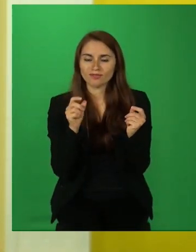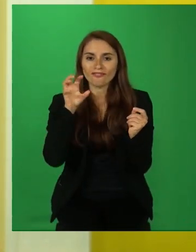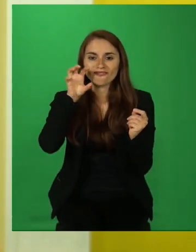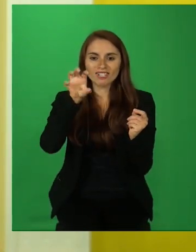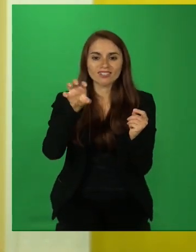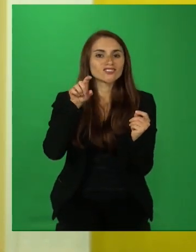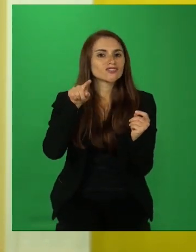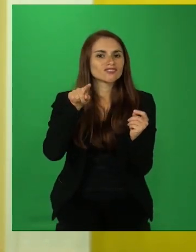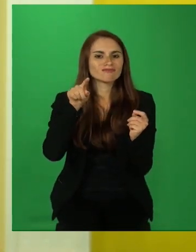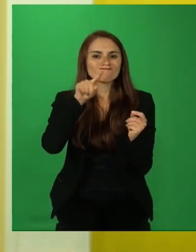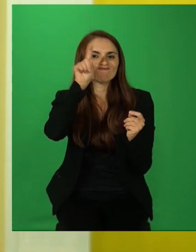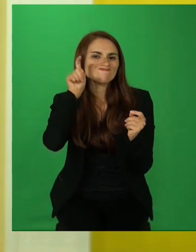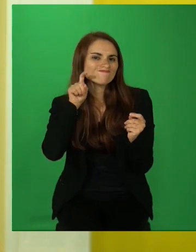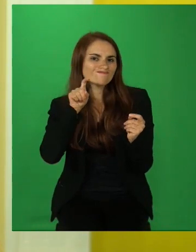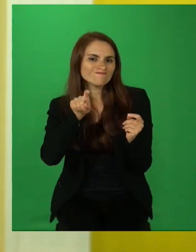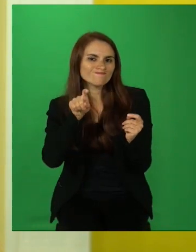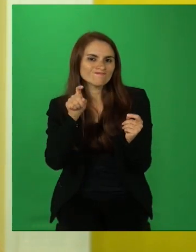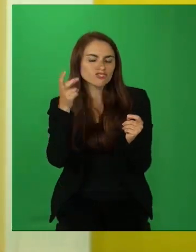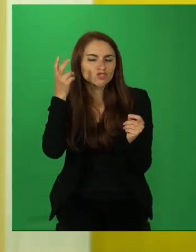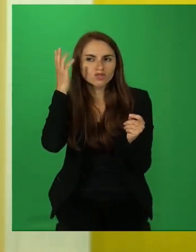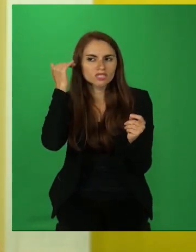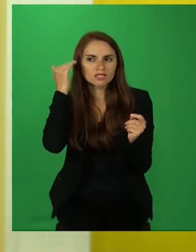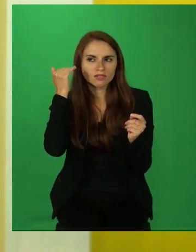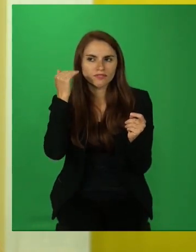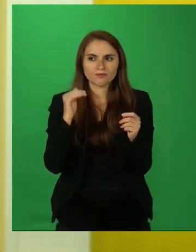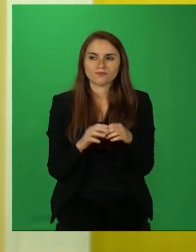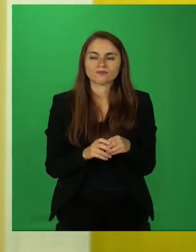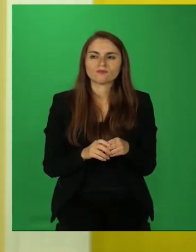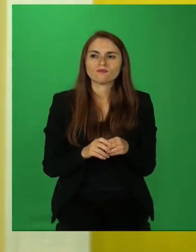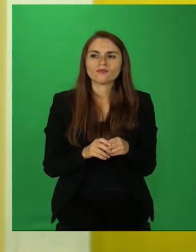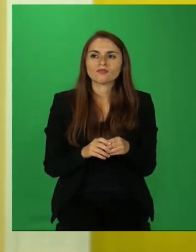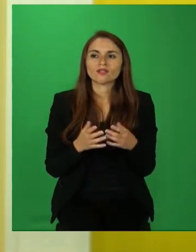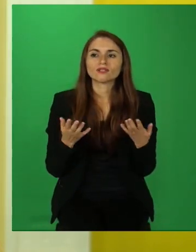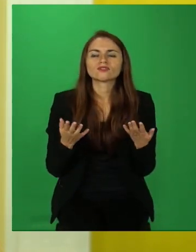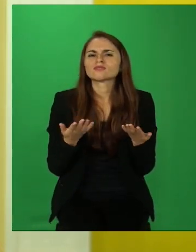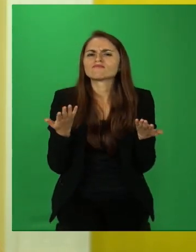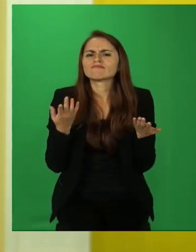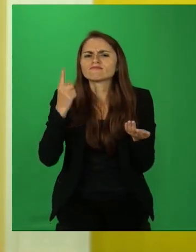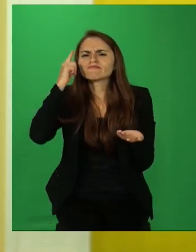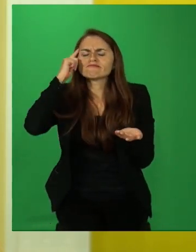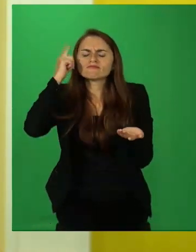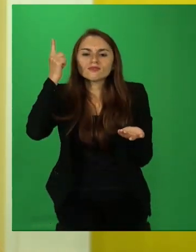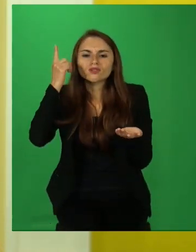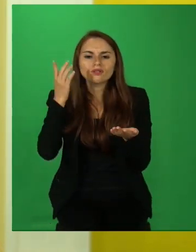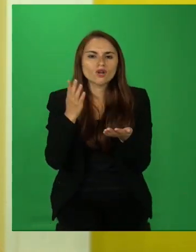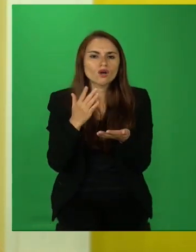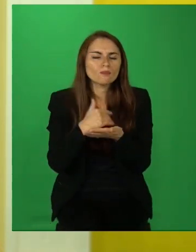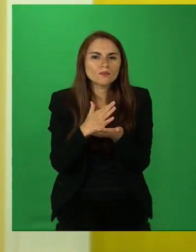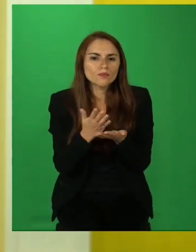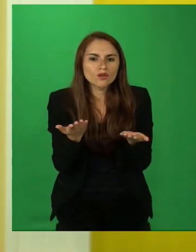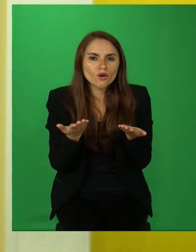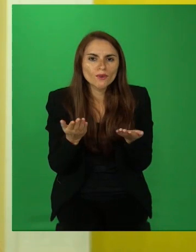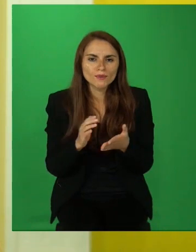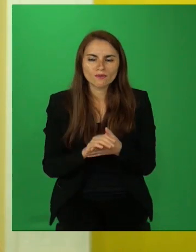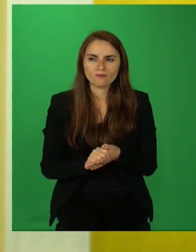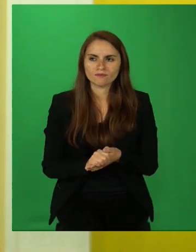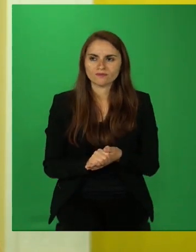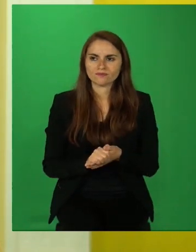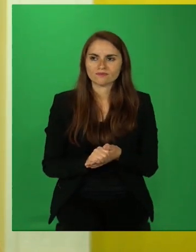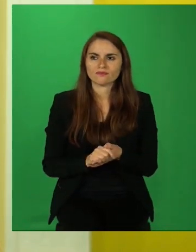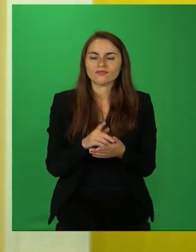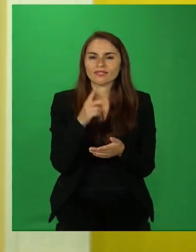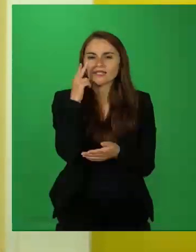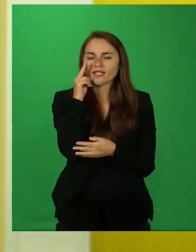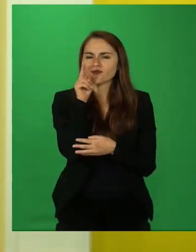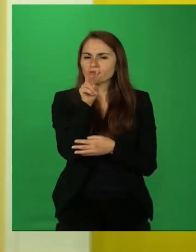que se desconoce en este caso es el segundo factor la estrategia para resolver estos tipos de ejercicios es